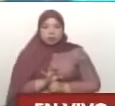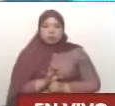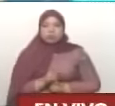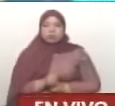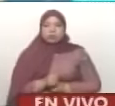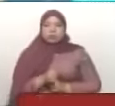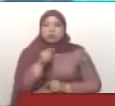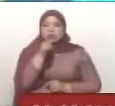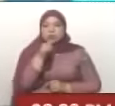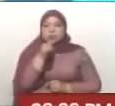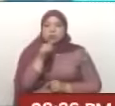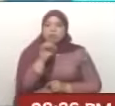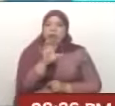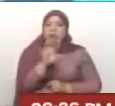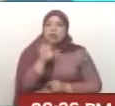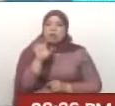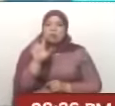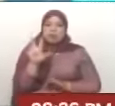Y